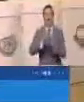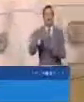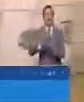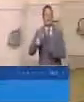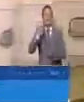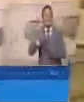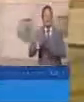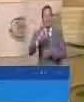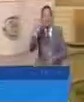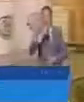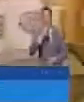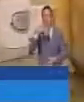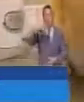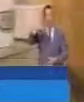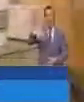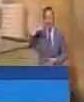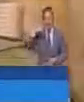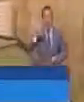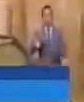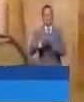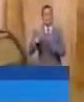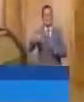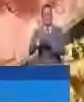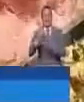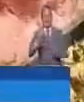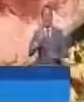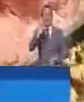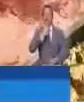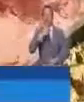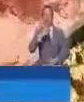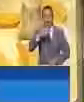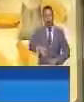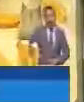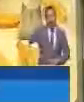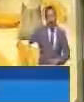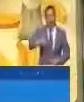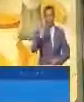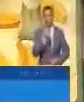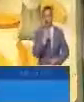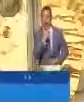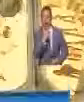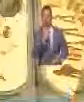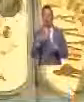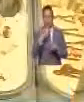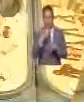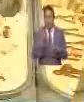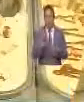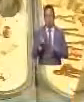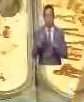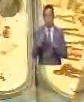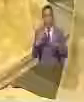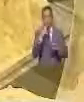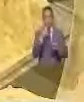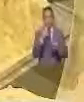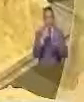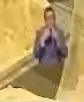manzana, helado de maní confitado, chancaca pasada, cola de mono. Aunque los clásicos no pasan de moda, cada vez hay más curiosidad de